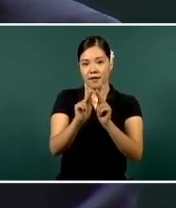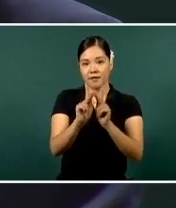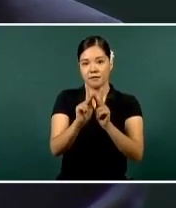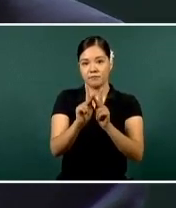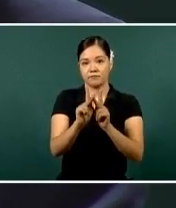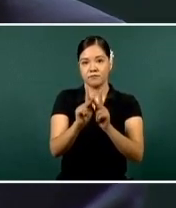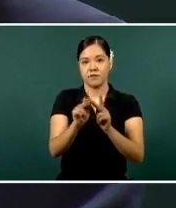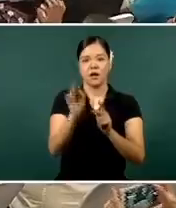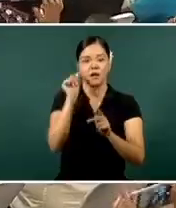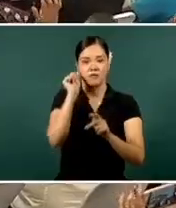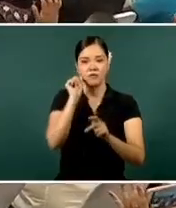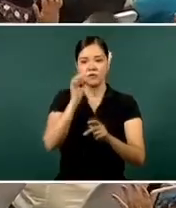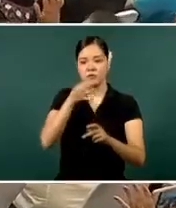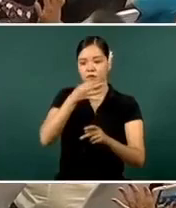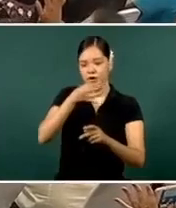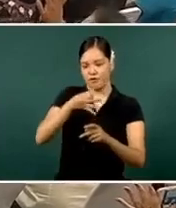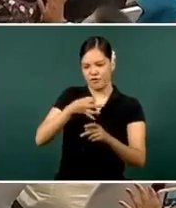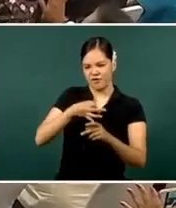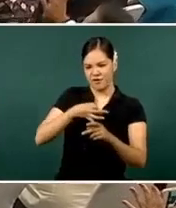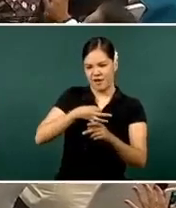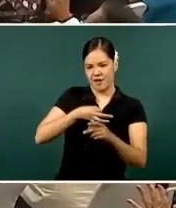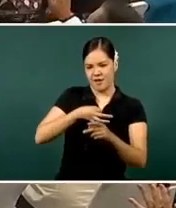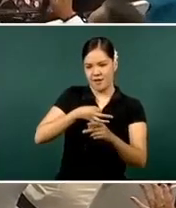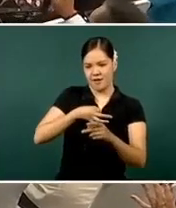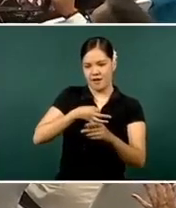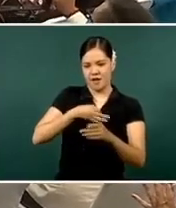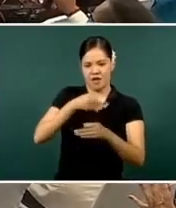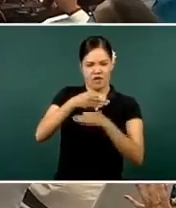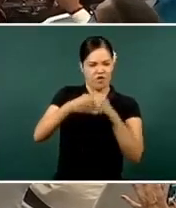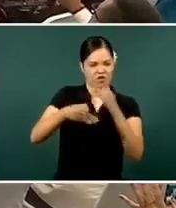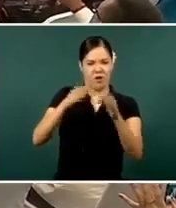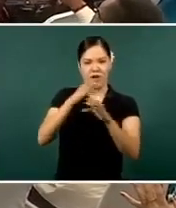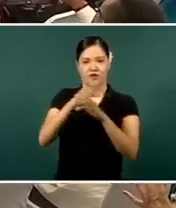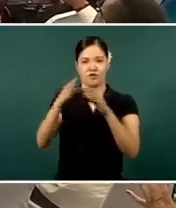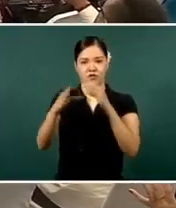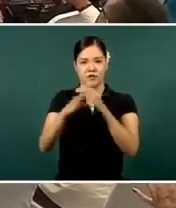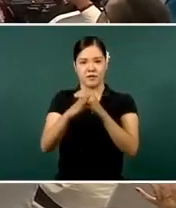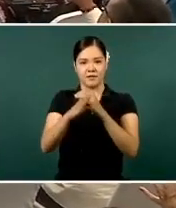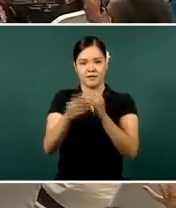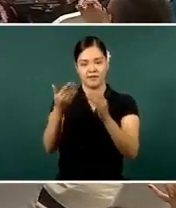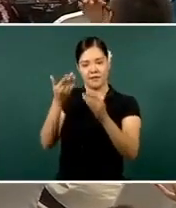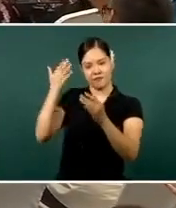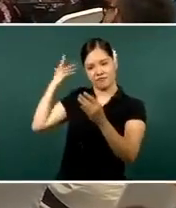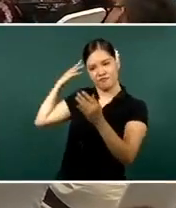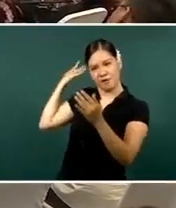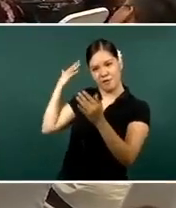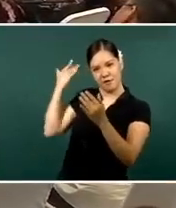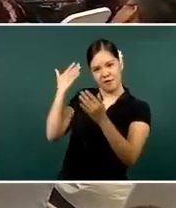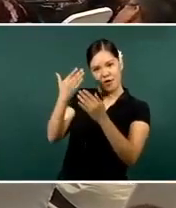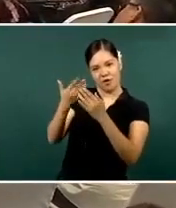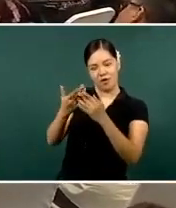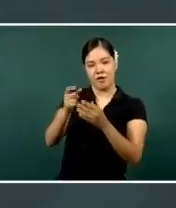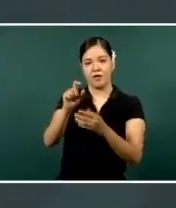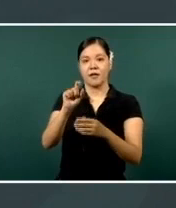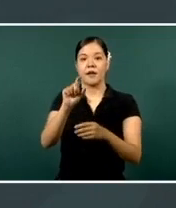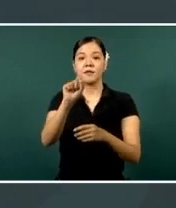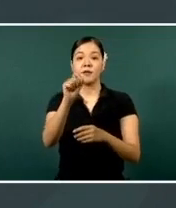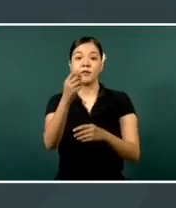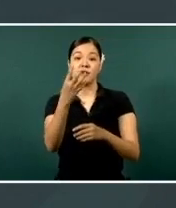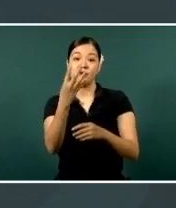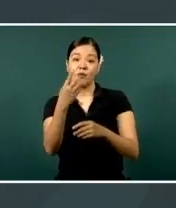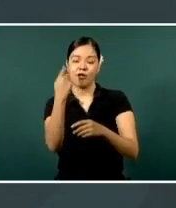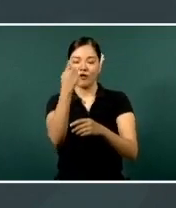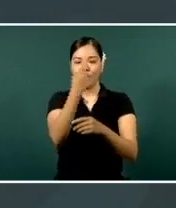el reporte de lo sucedido en las últimas 24 horas en todo el país y se